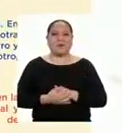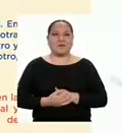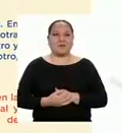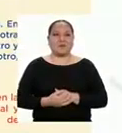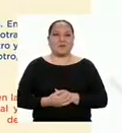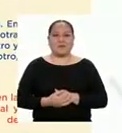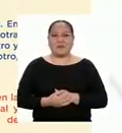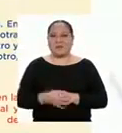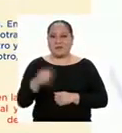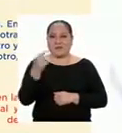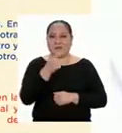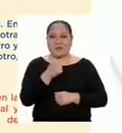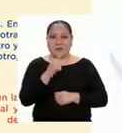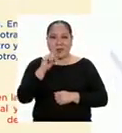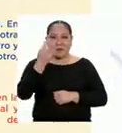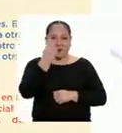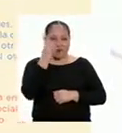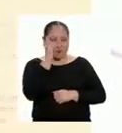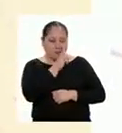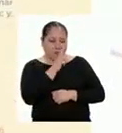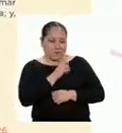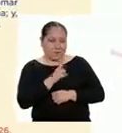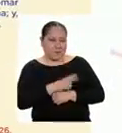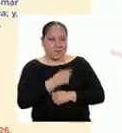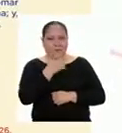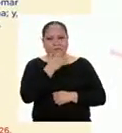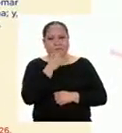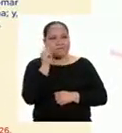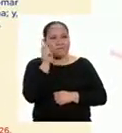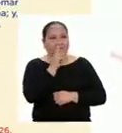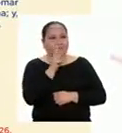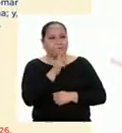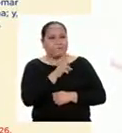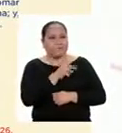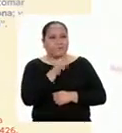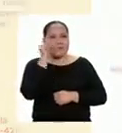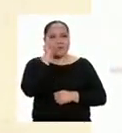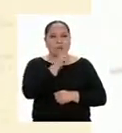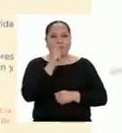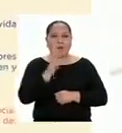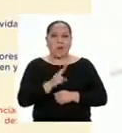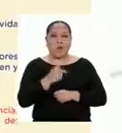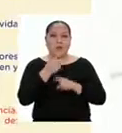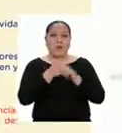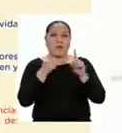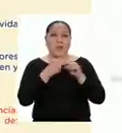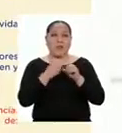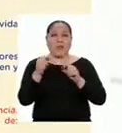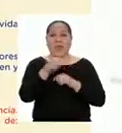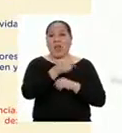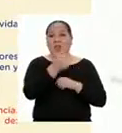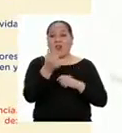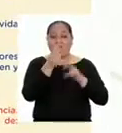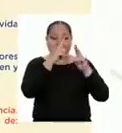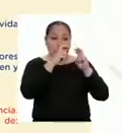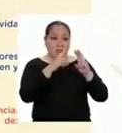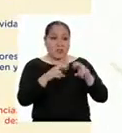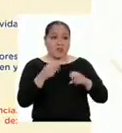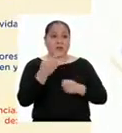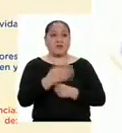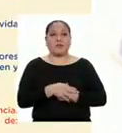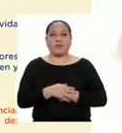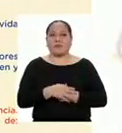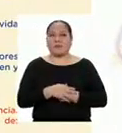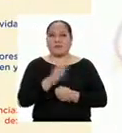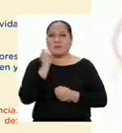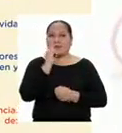me dices de la primera inspección? Lo primero que me llama la atención es que se ve diferente a los otros textos que hemos analizado. ¿Lo